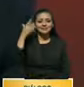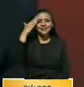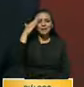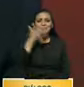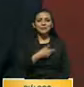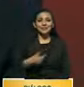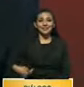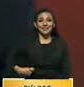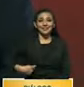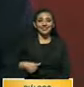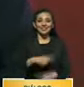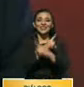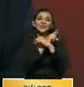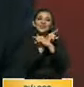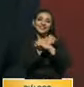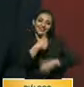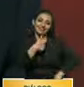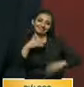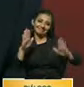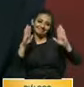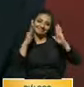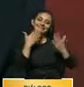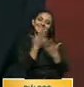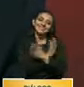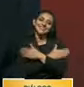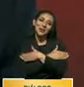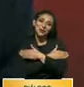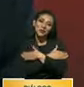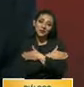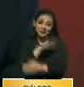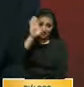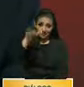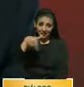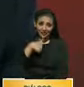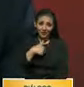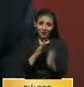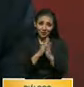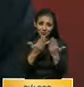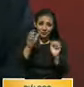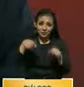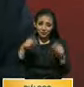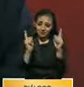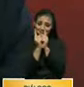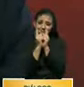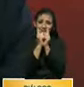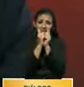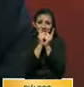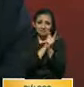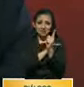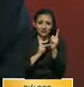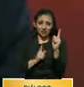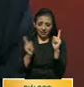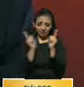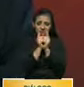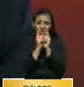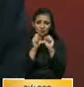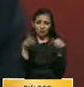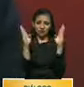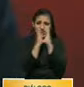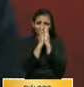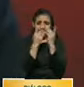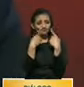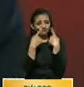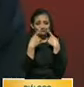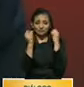mí. Saludos, presidente. No tiene que tuitear, venga, que estoy aquí en Diario El Comercio, podemos hablar personalmente. Y si usted quiere, podemos debatir